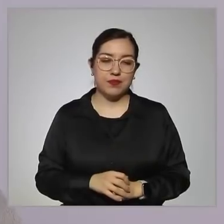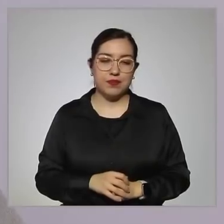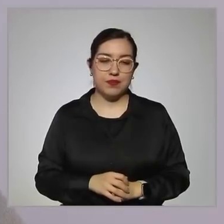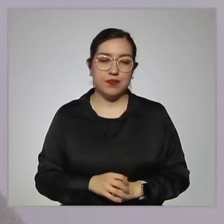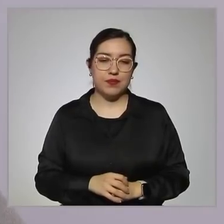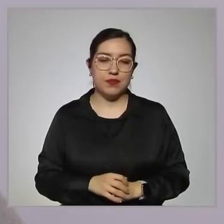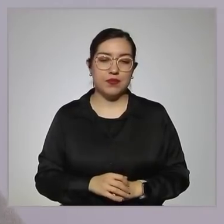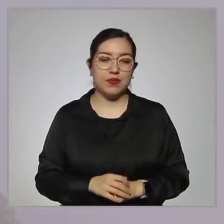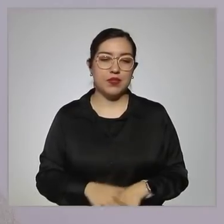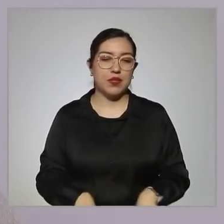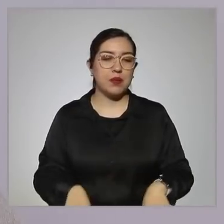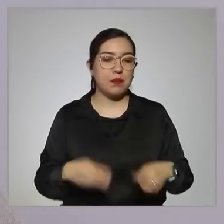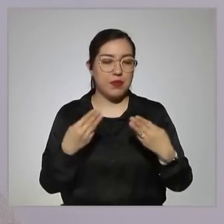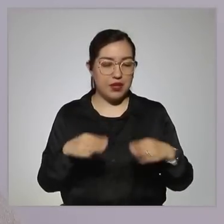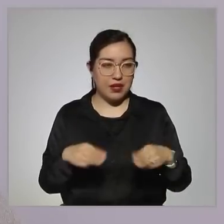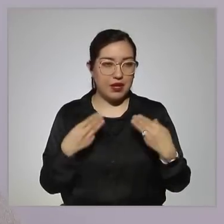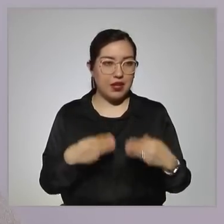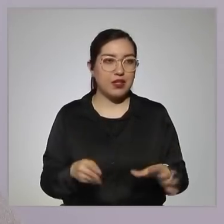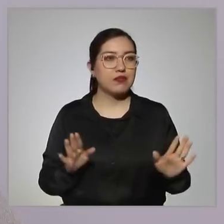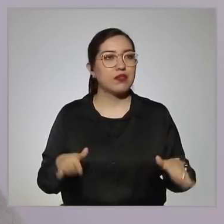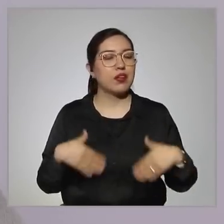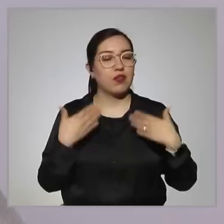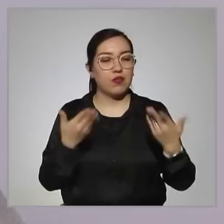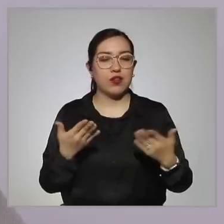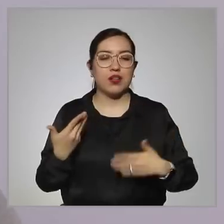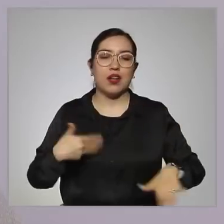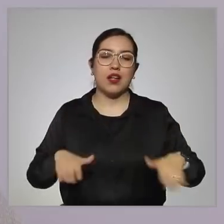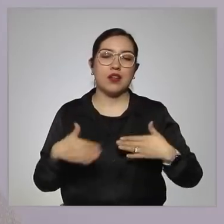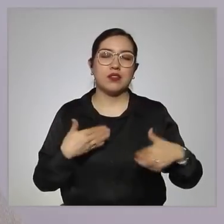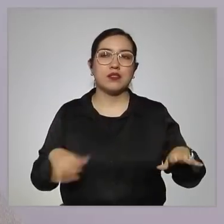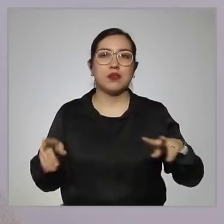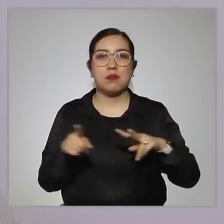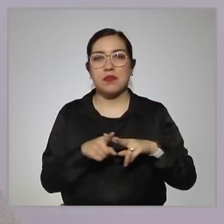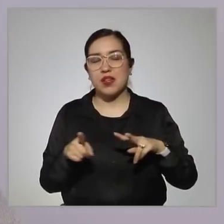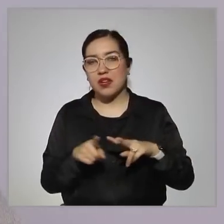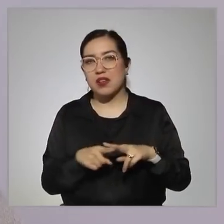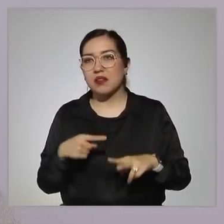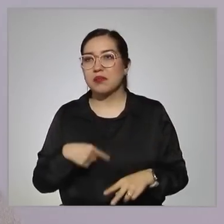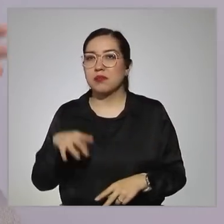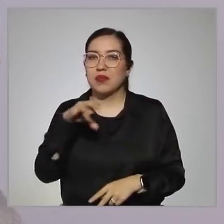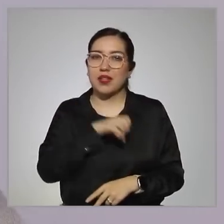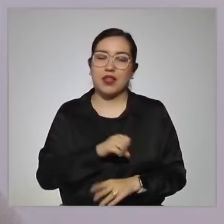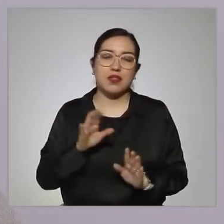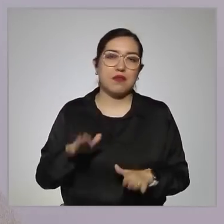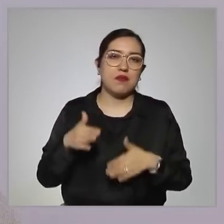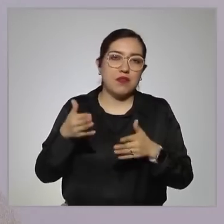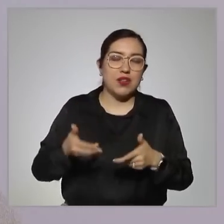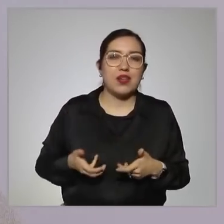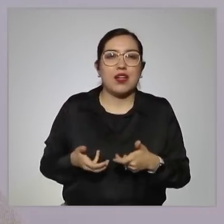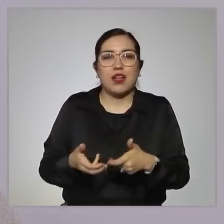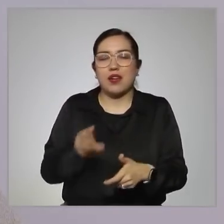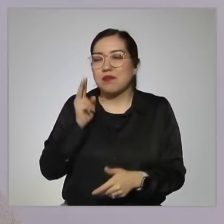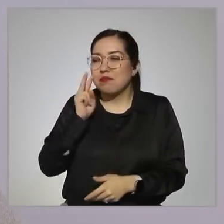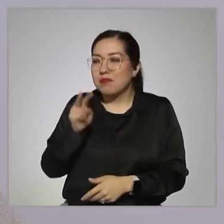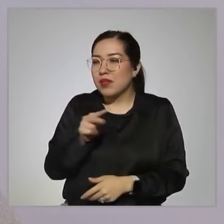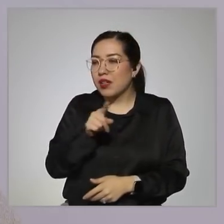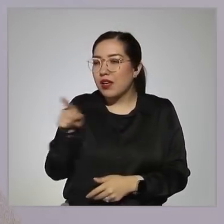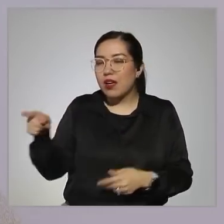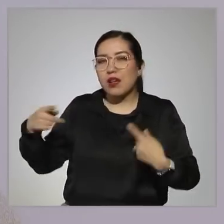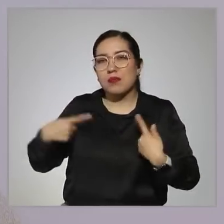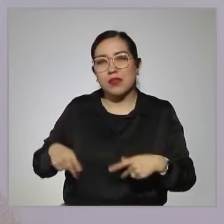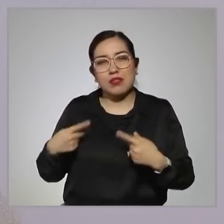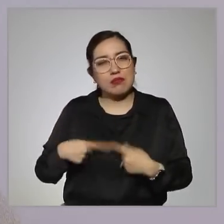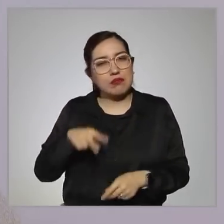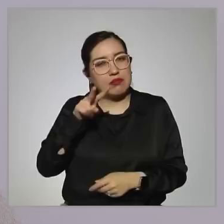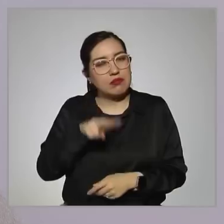los mercados públicos, me encanta caminar en el parque, me encanta caminar por las calles, ver a la gente de verdad todos